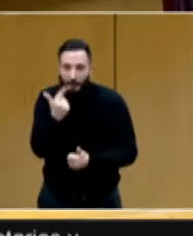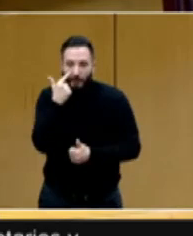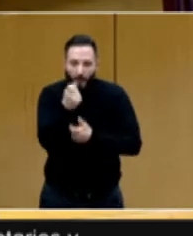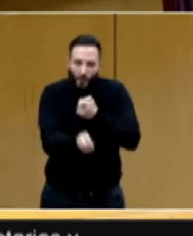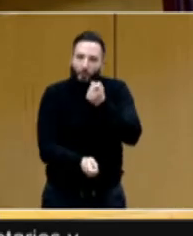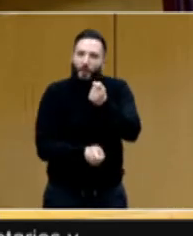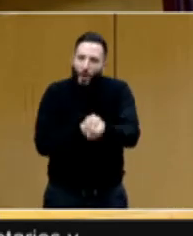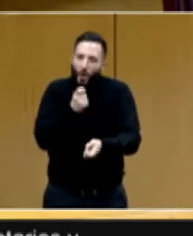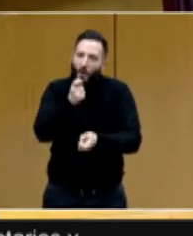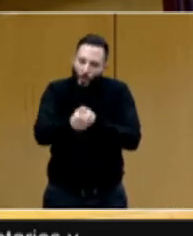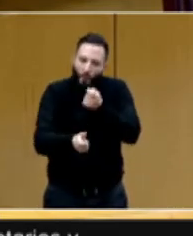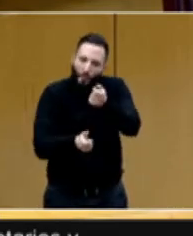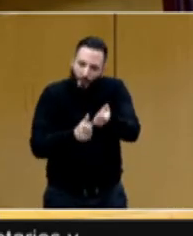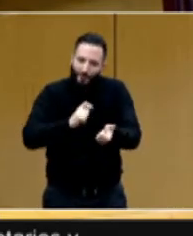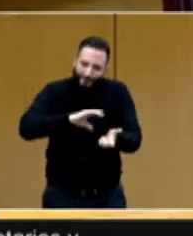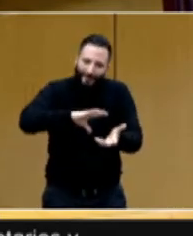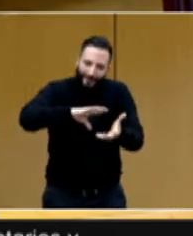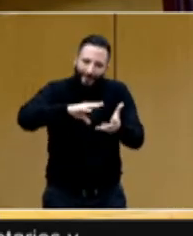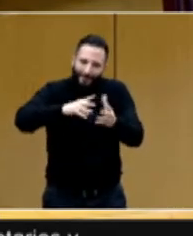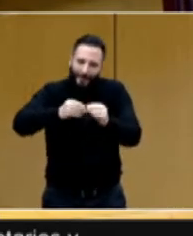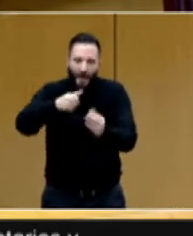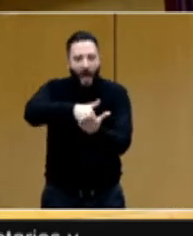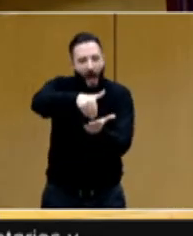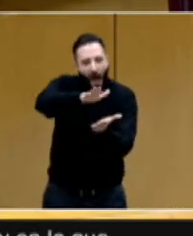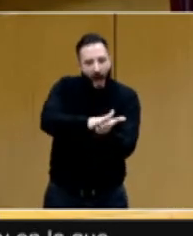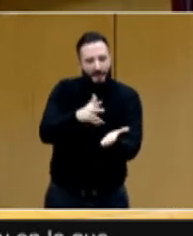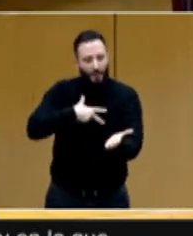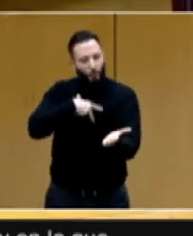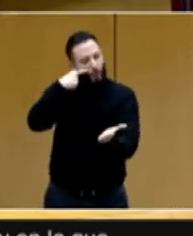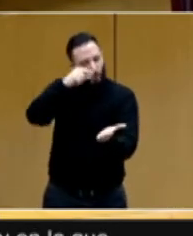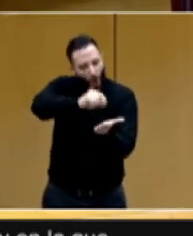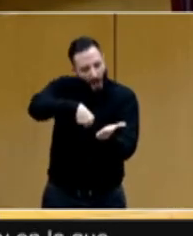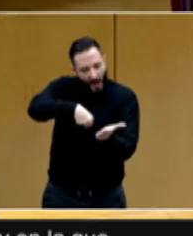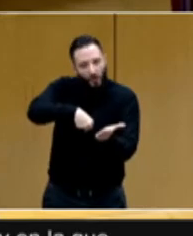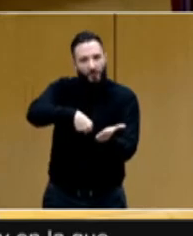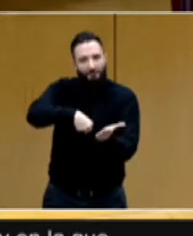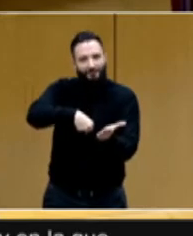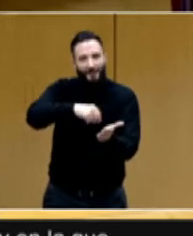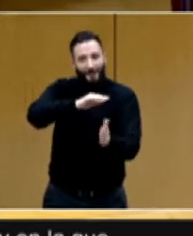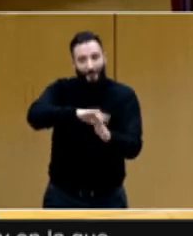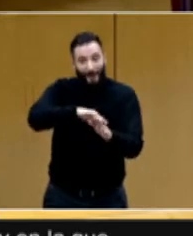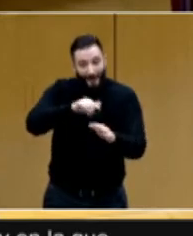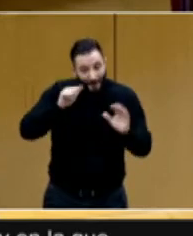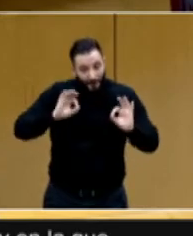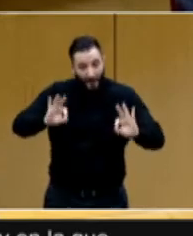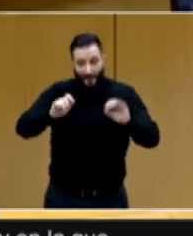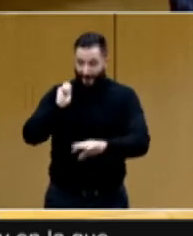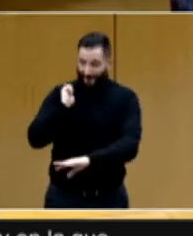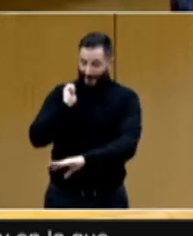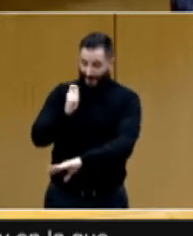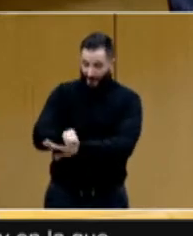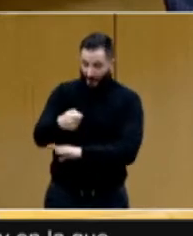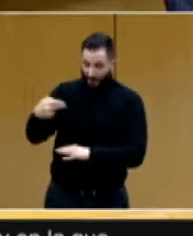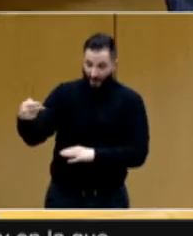hacer actas de notoriedad para certificar la circunstancia de la guarda de hecho sin perder de vista que las propias sentencias que ahora por ese principio de